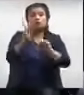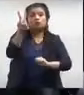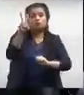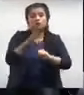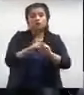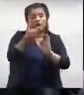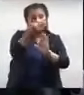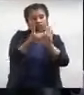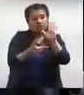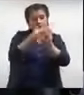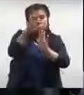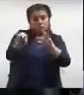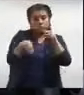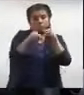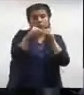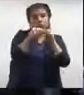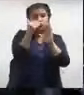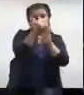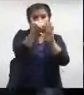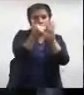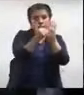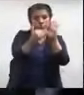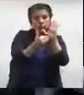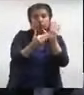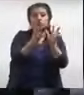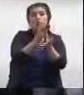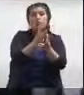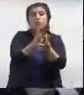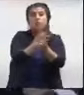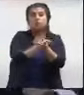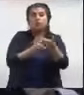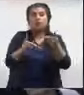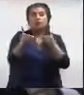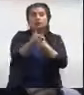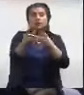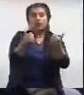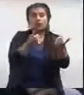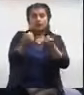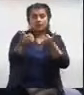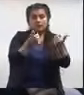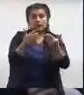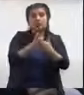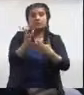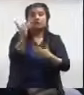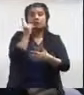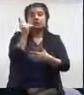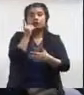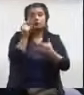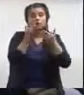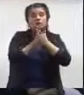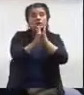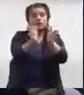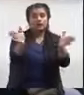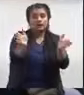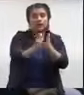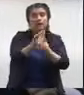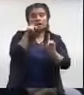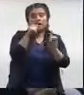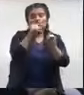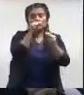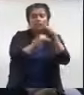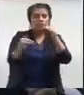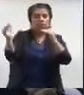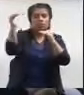219-2012. Está constituida por las siguientes unidades administrativas. Dirección General es la autoridad